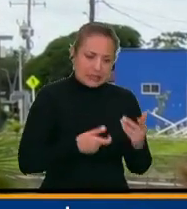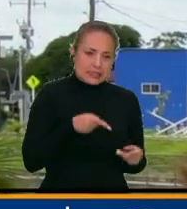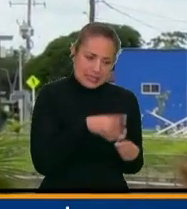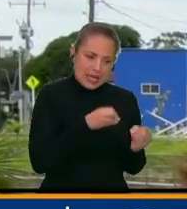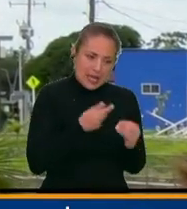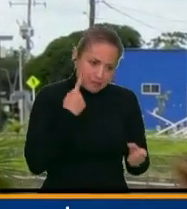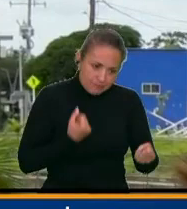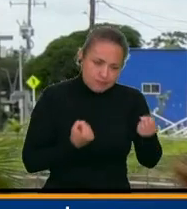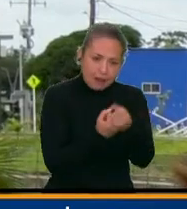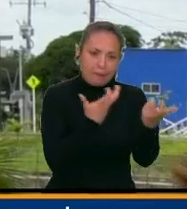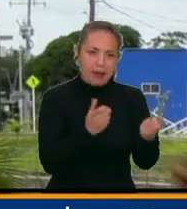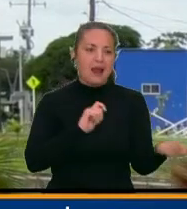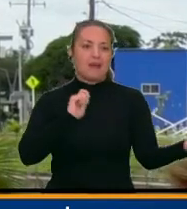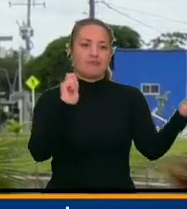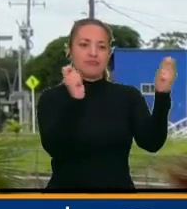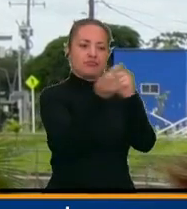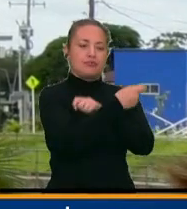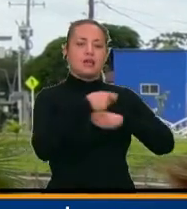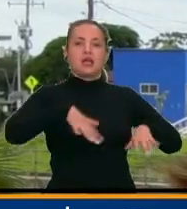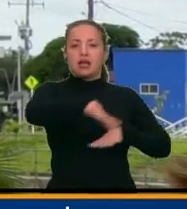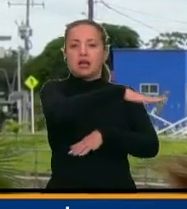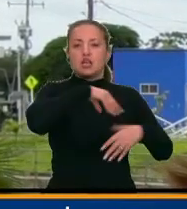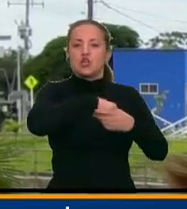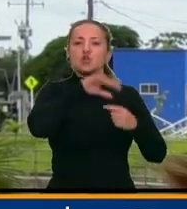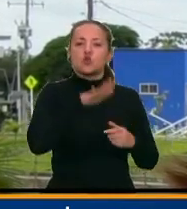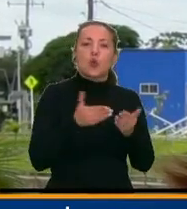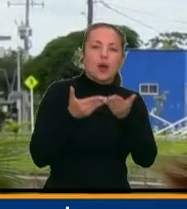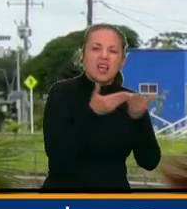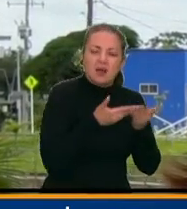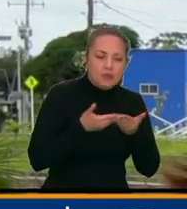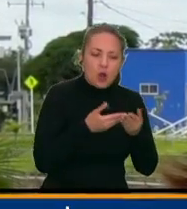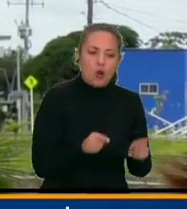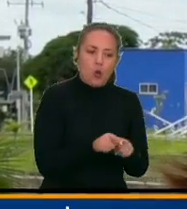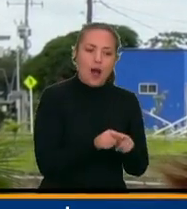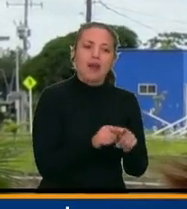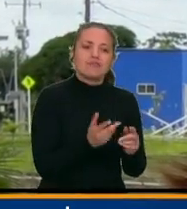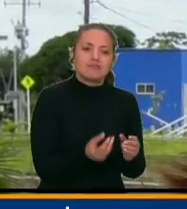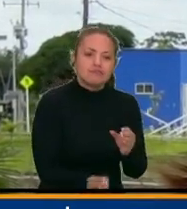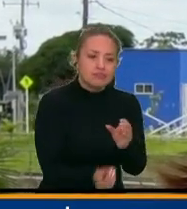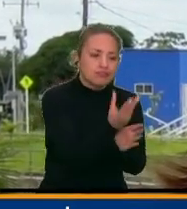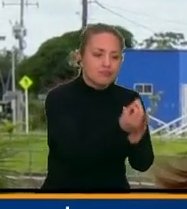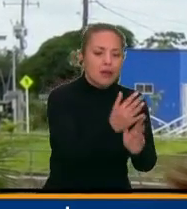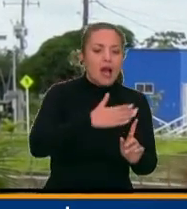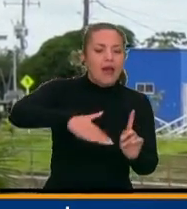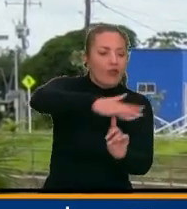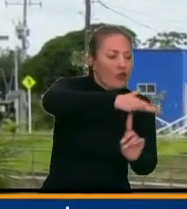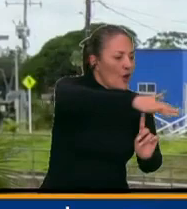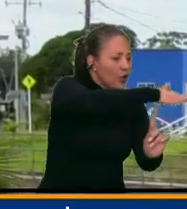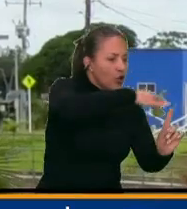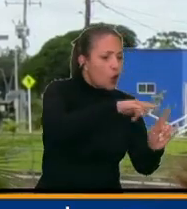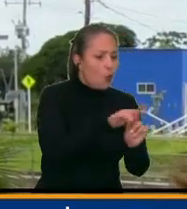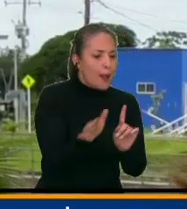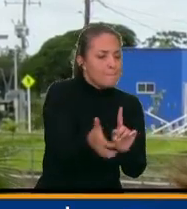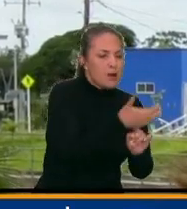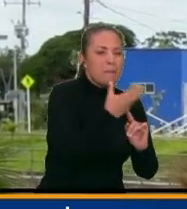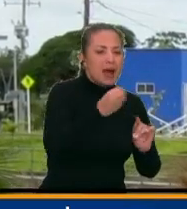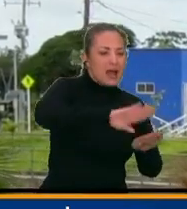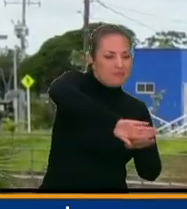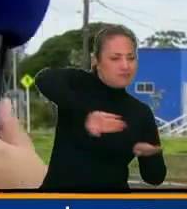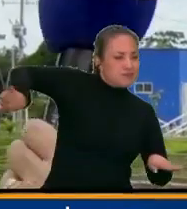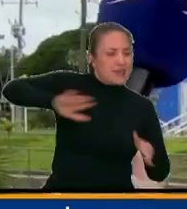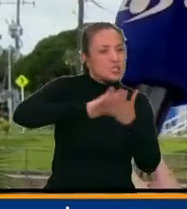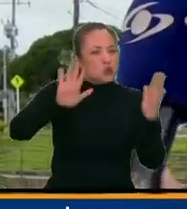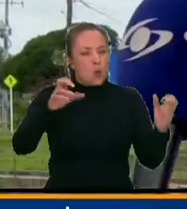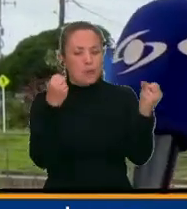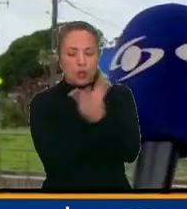transformar el municipio de Quito donde crearemos unos entornos protectores para separarlos de la violencia